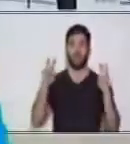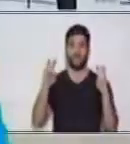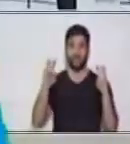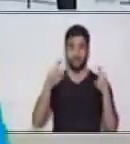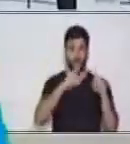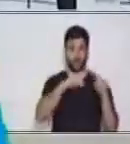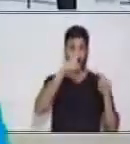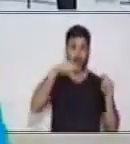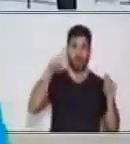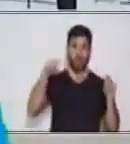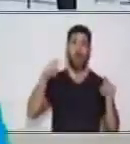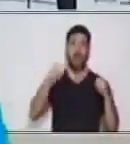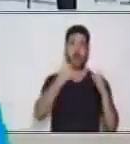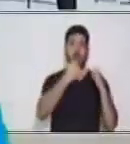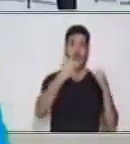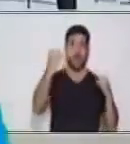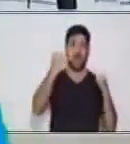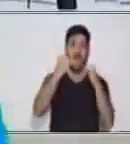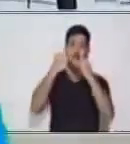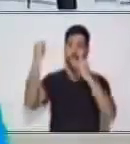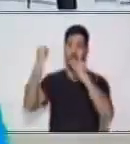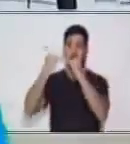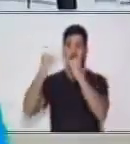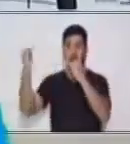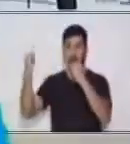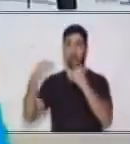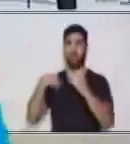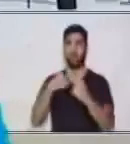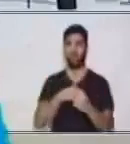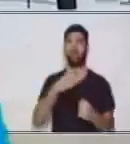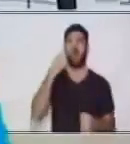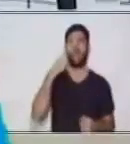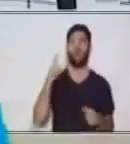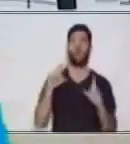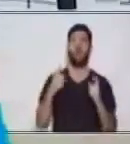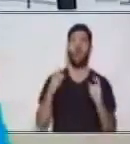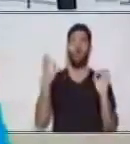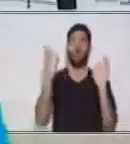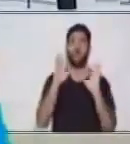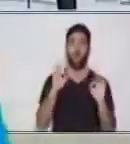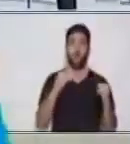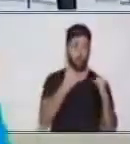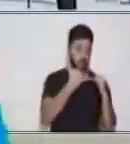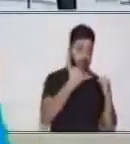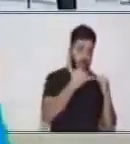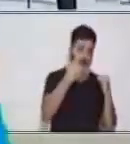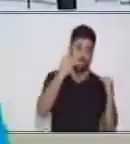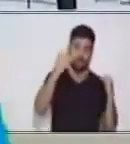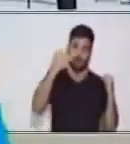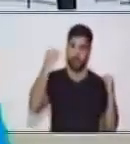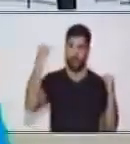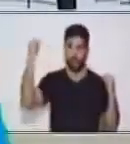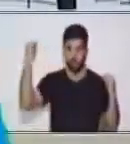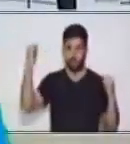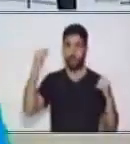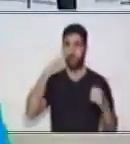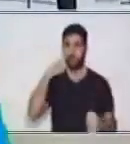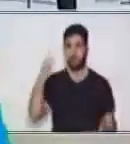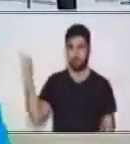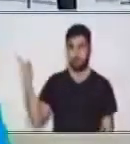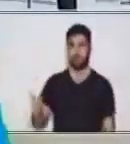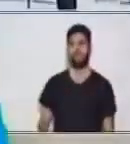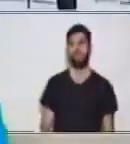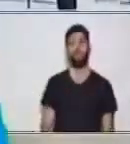uno de los puntos de referencia que tenemos ya marcados en nuestra